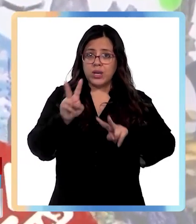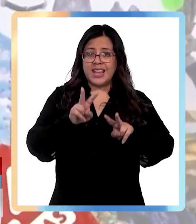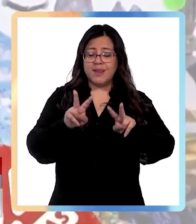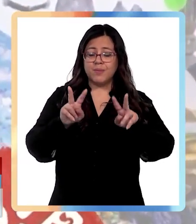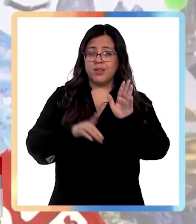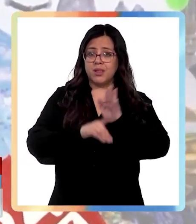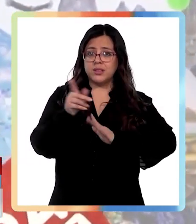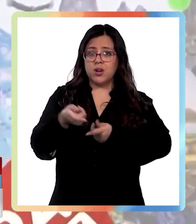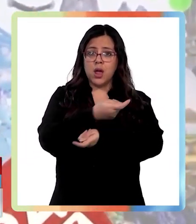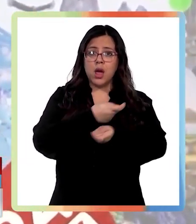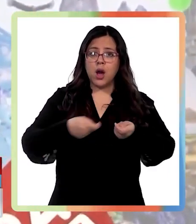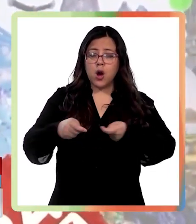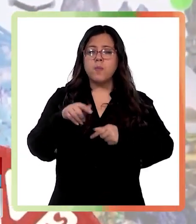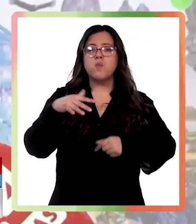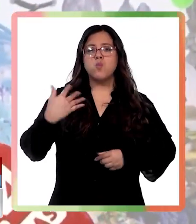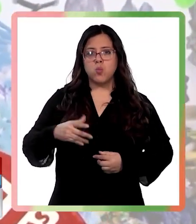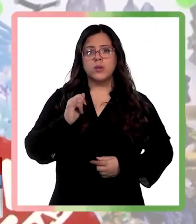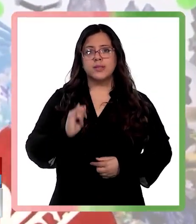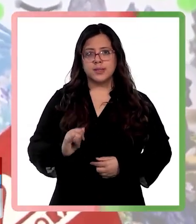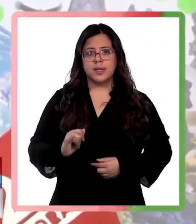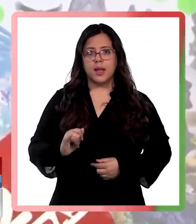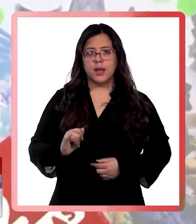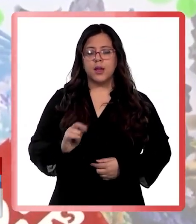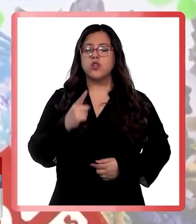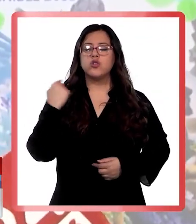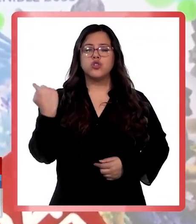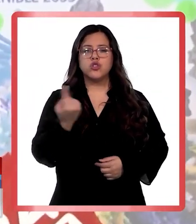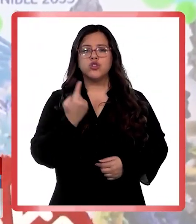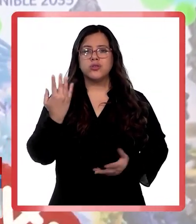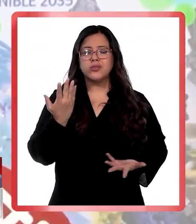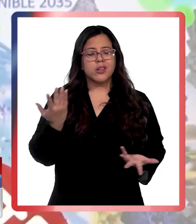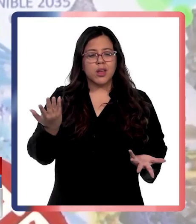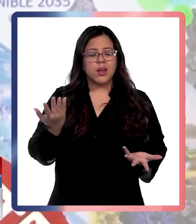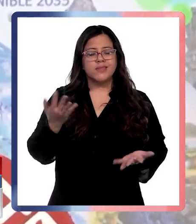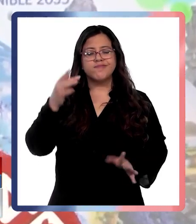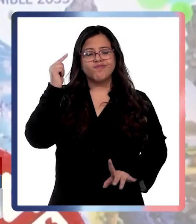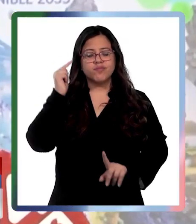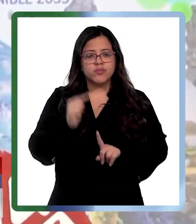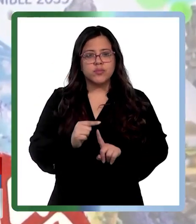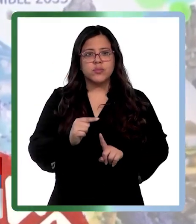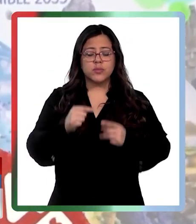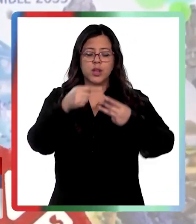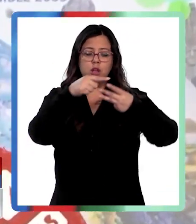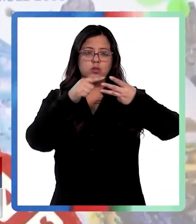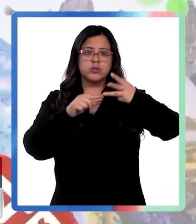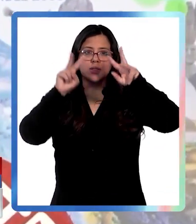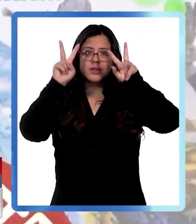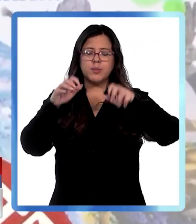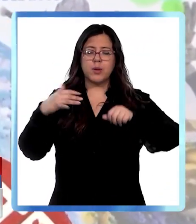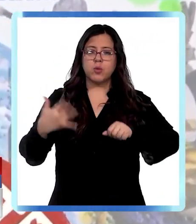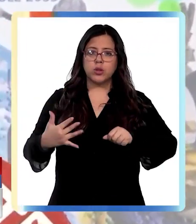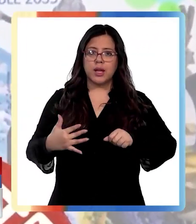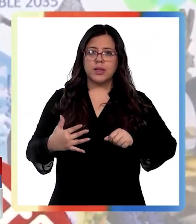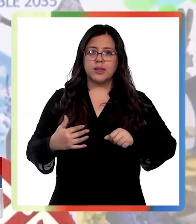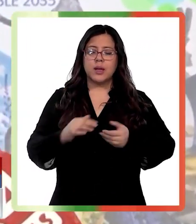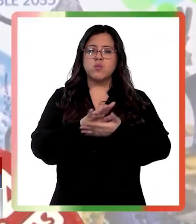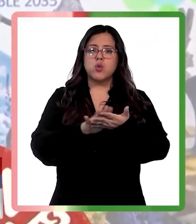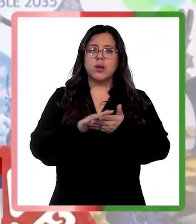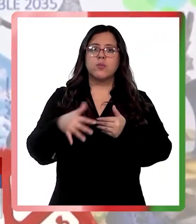desarrollo económico, tiene muchísima importancia. Nosotros estamos buscando que las tres dimensiones, lo que